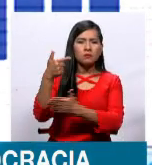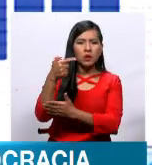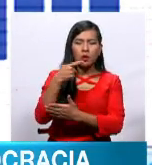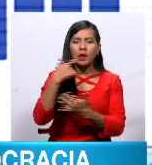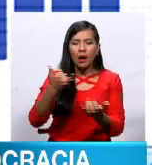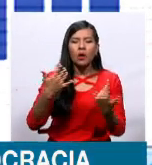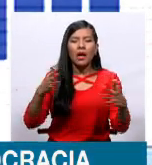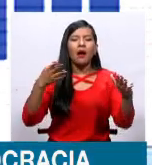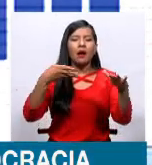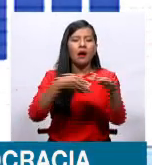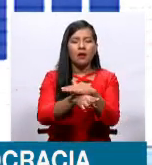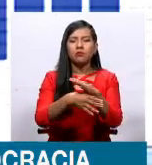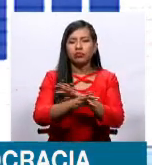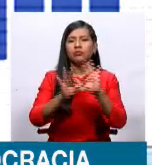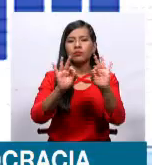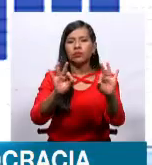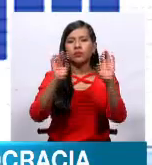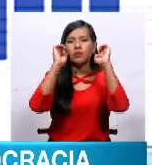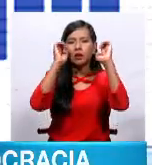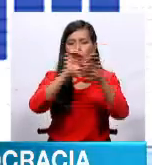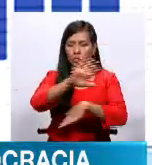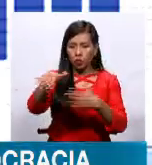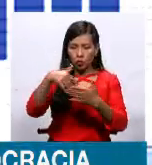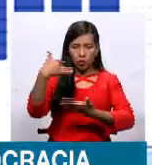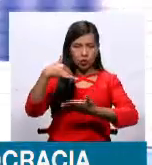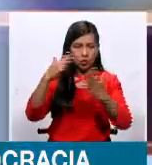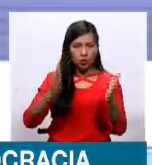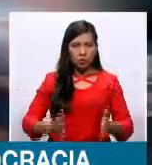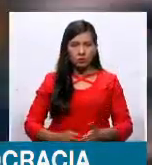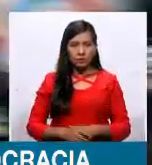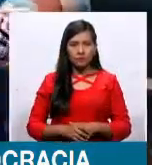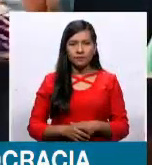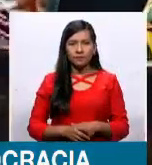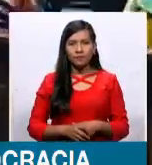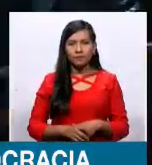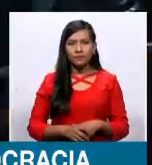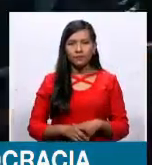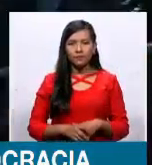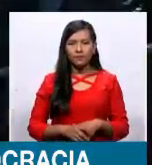garantizar el acceso a la educación para todos nuestros estudiantes.